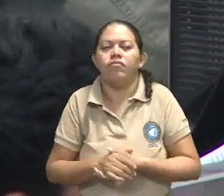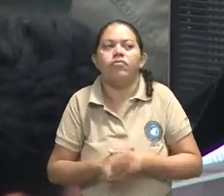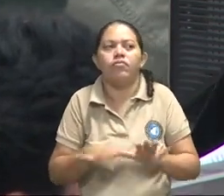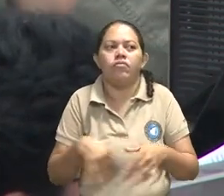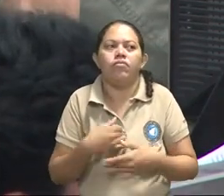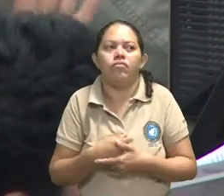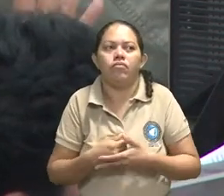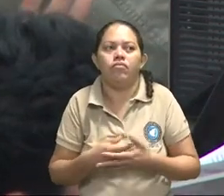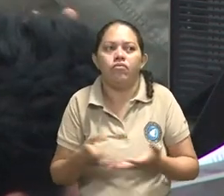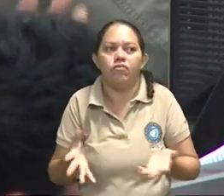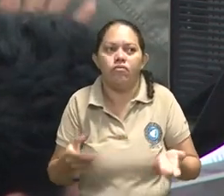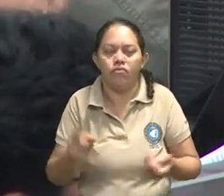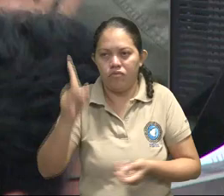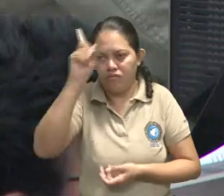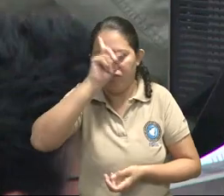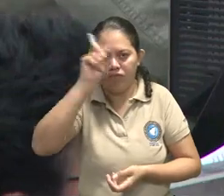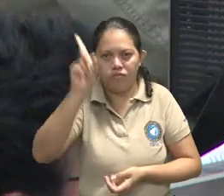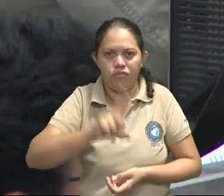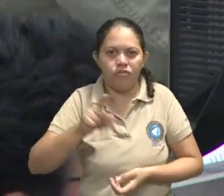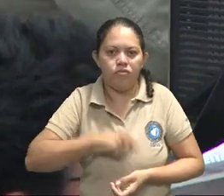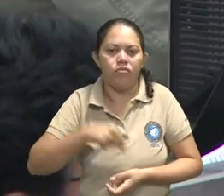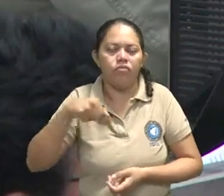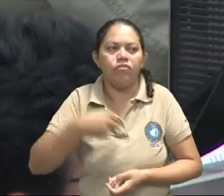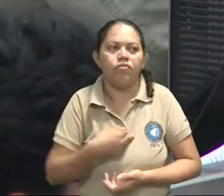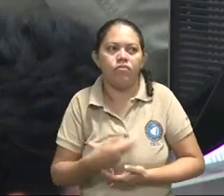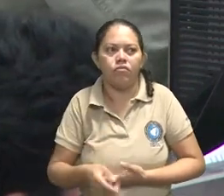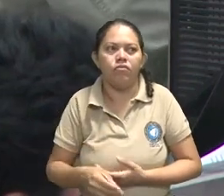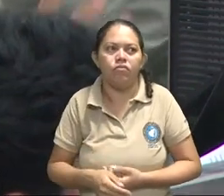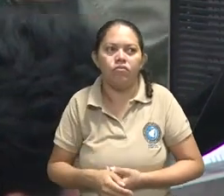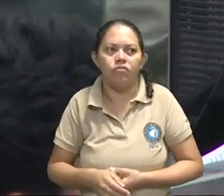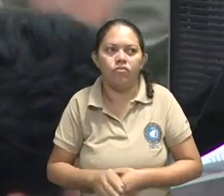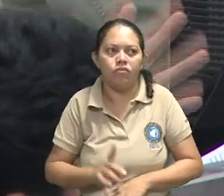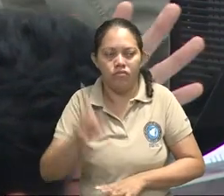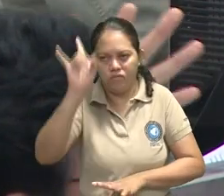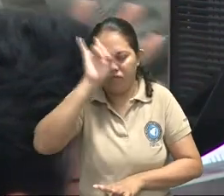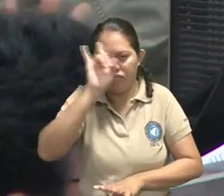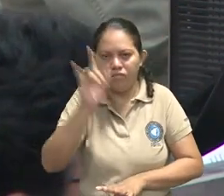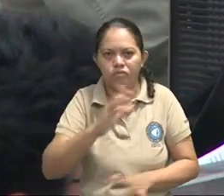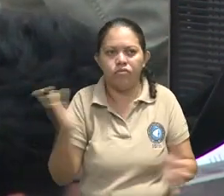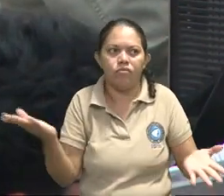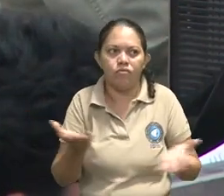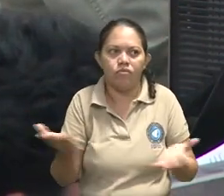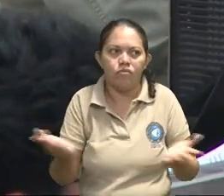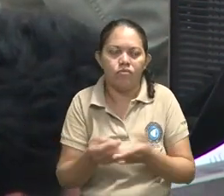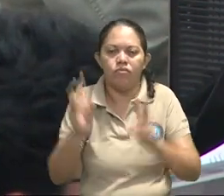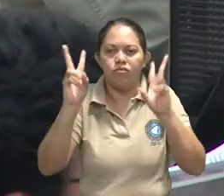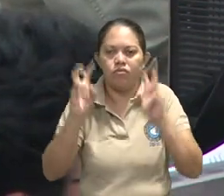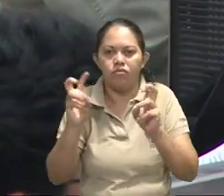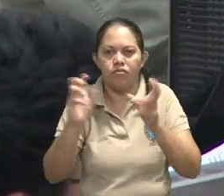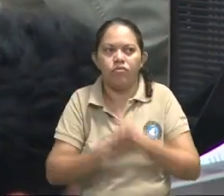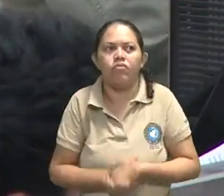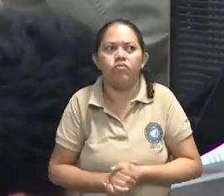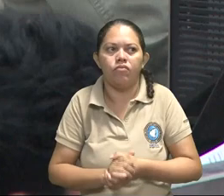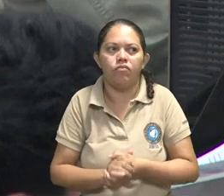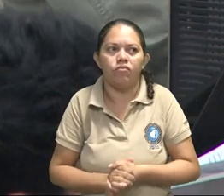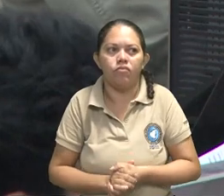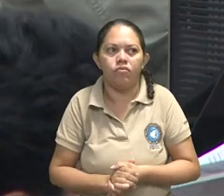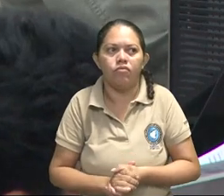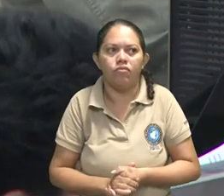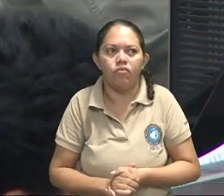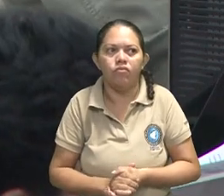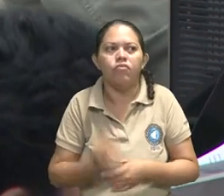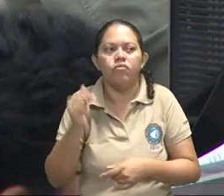Porque el ente regulador no sabe cómo entrarle, en dos palabras, no sabe cómo entrarle a ese tema. Entonces, con